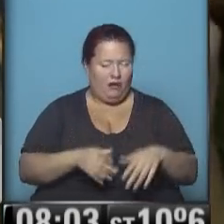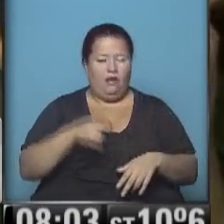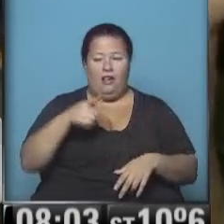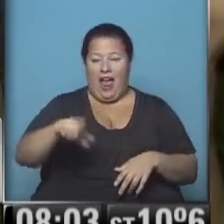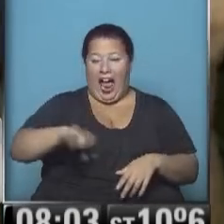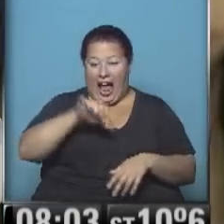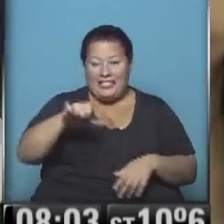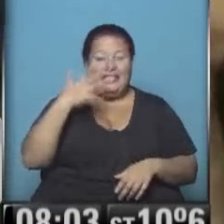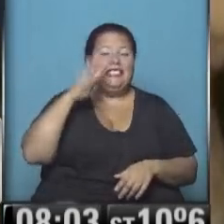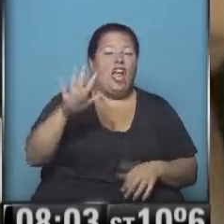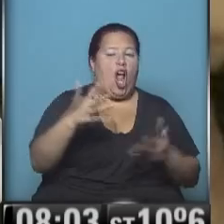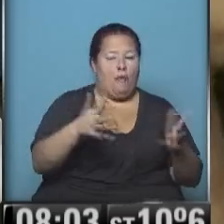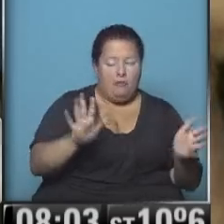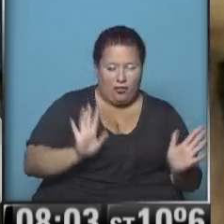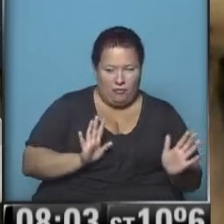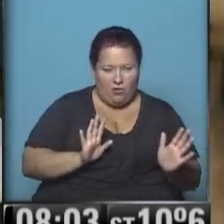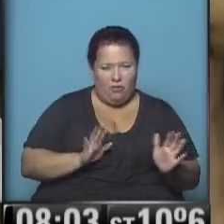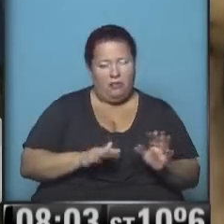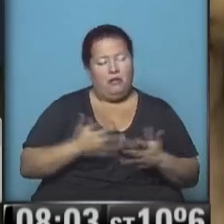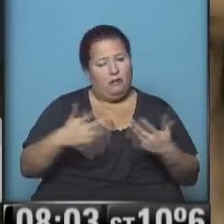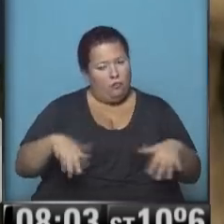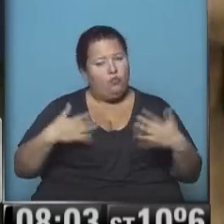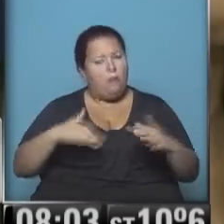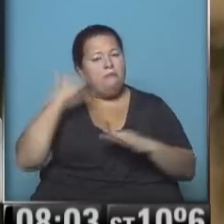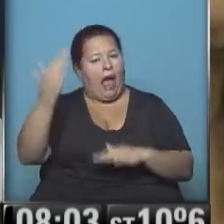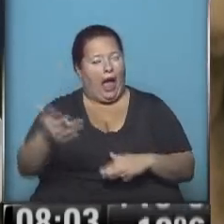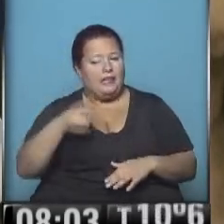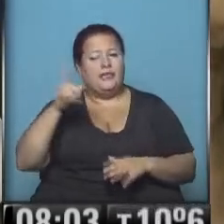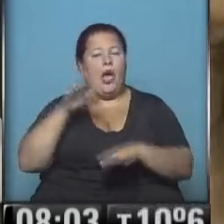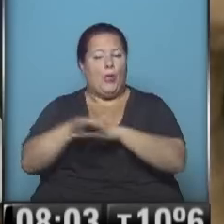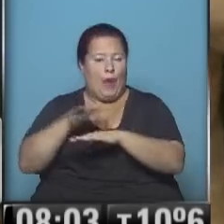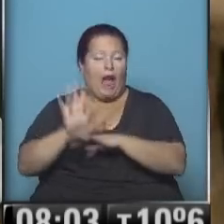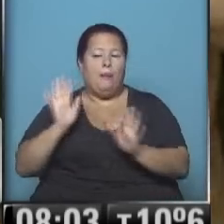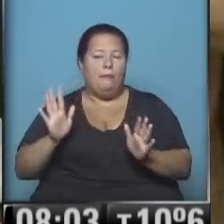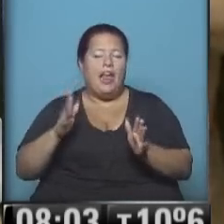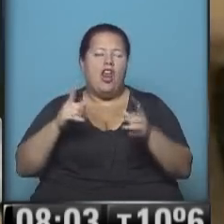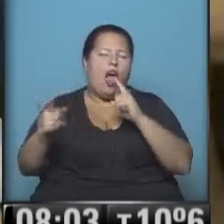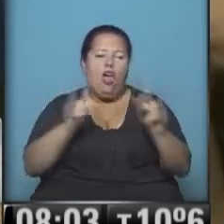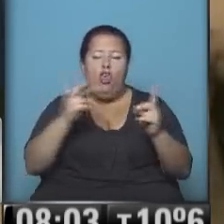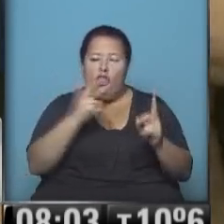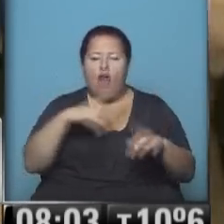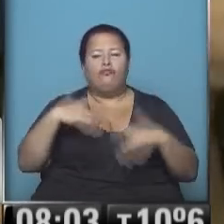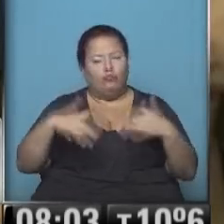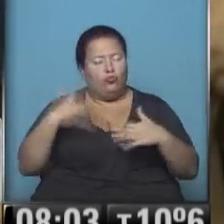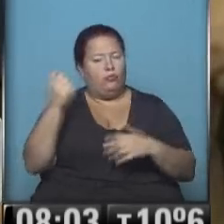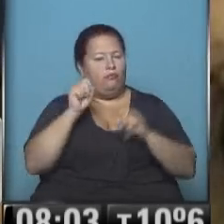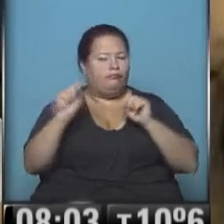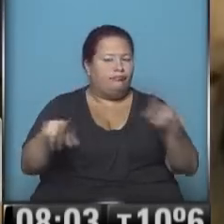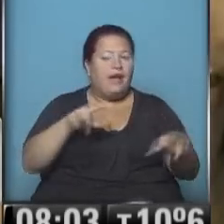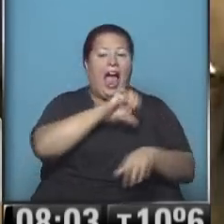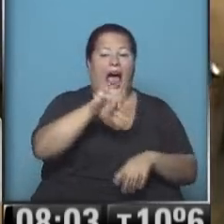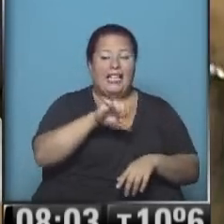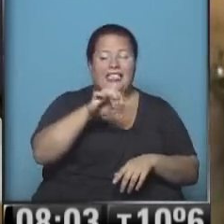aceitero deben ser 5.000, calculo yo. Un poco mucho, bastante más en bancarios, pero con particularidad. Los dos con mucha particularidad, porque aceiteros